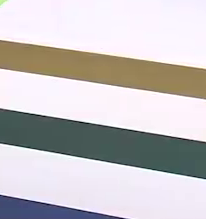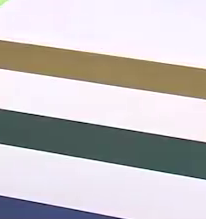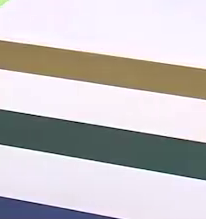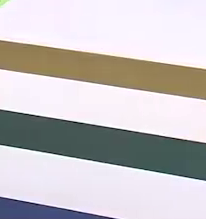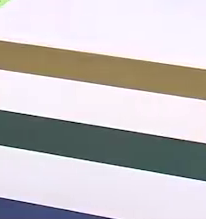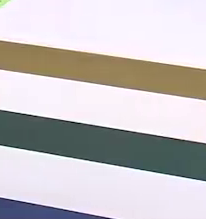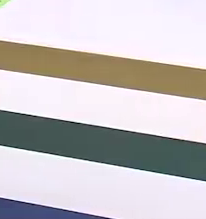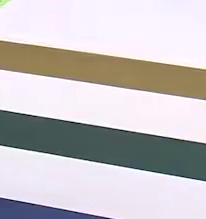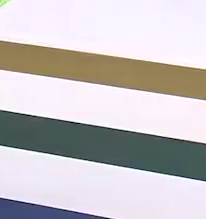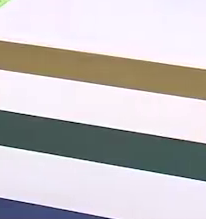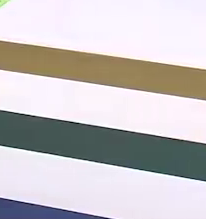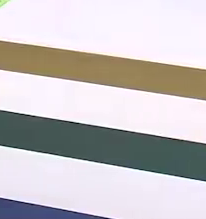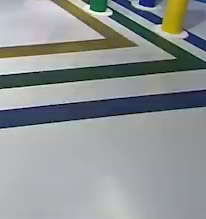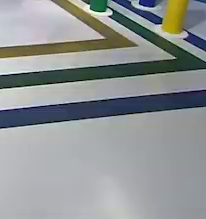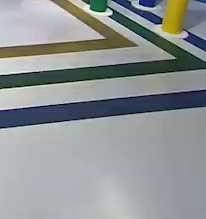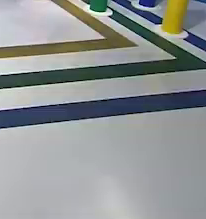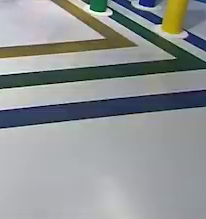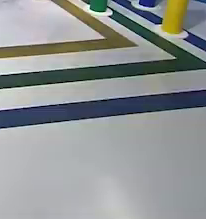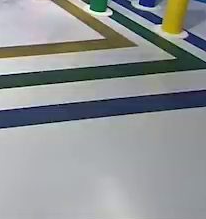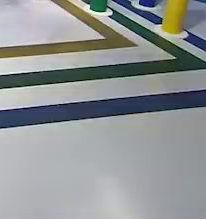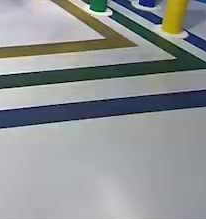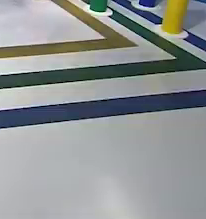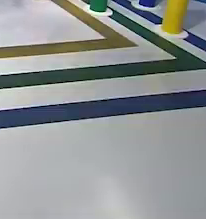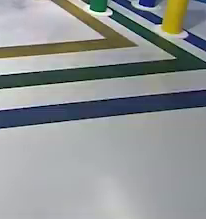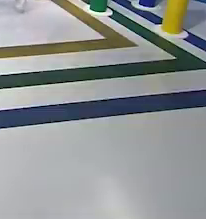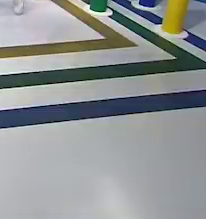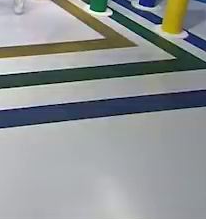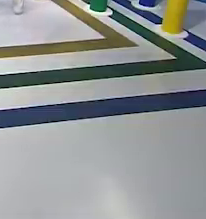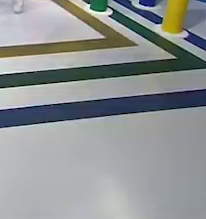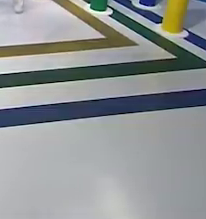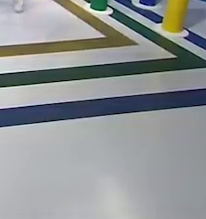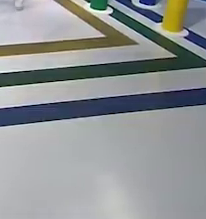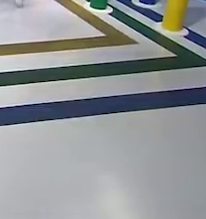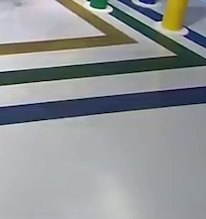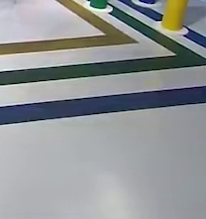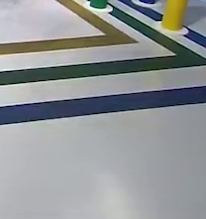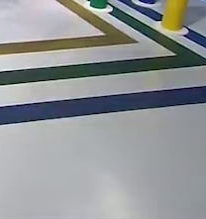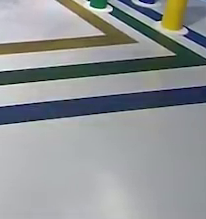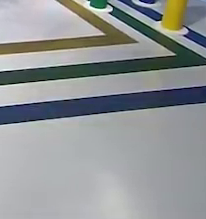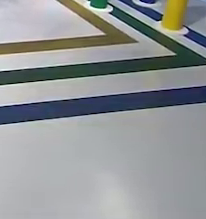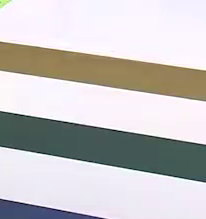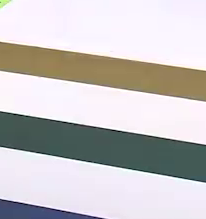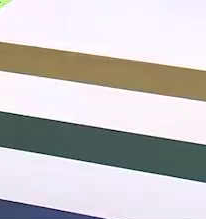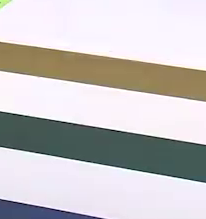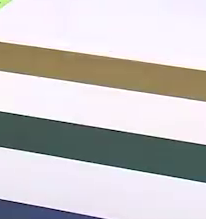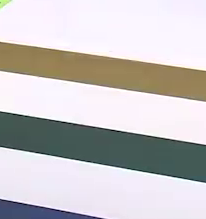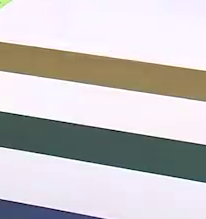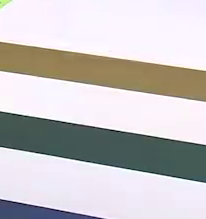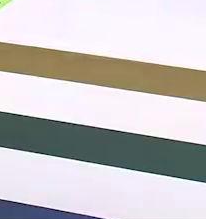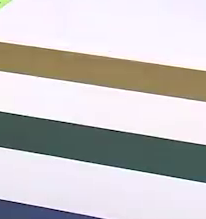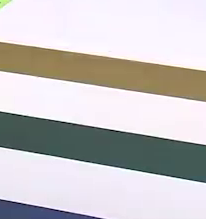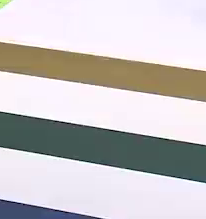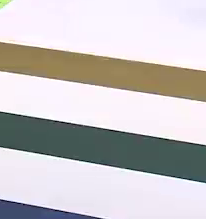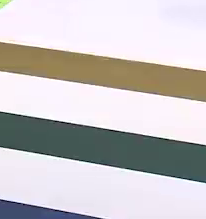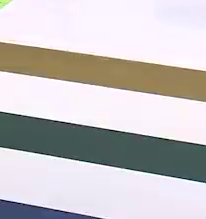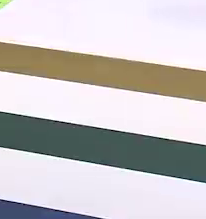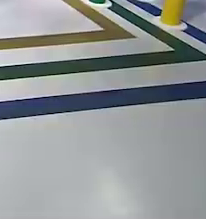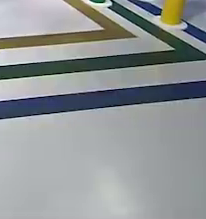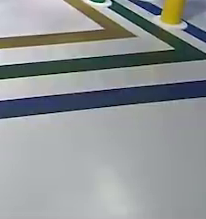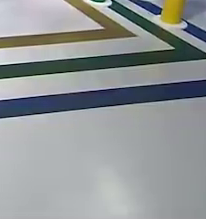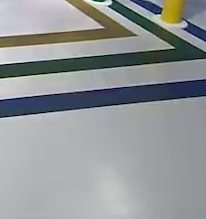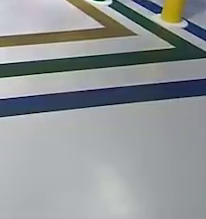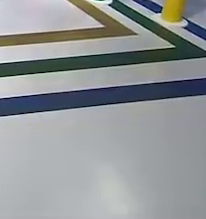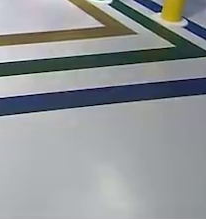¡Sí! ¡Ey! ¡Lo lograste! Si toca la hoja nada más, sí vale. ¿Por qué? No importa, sí vale porque la está